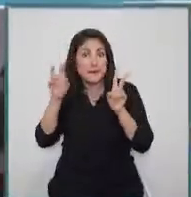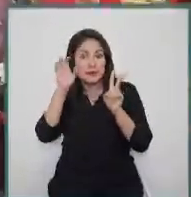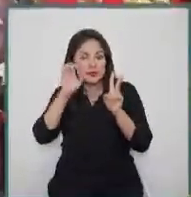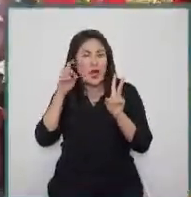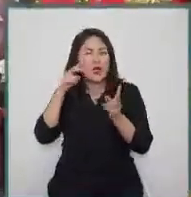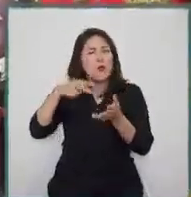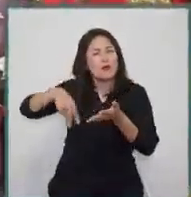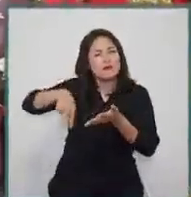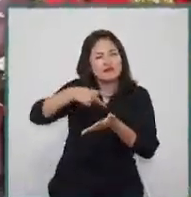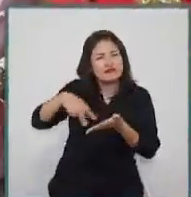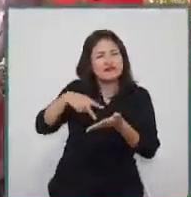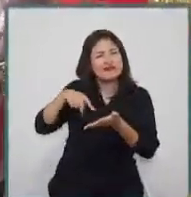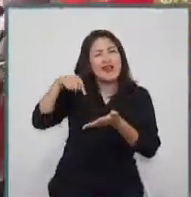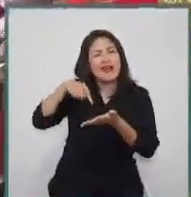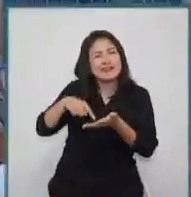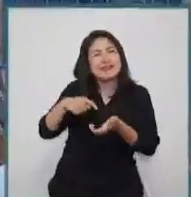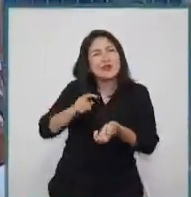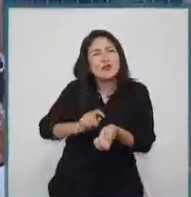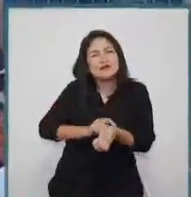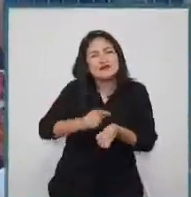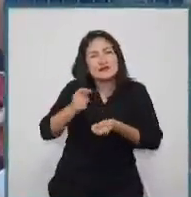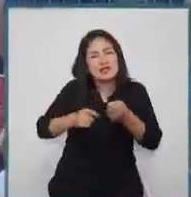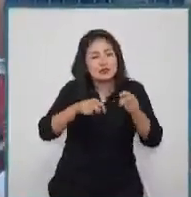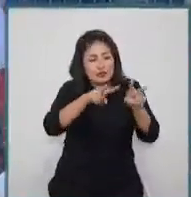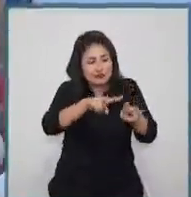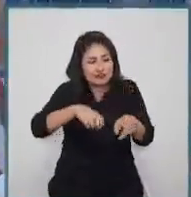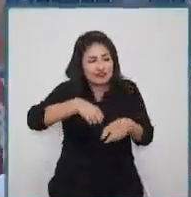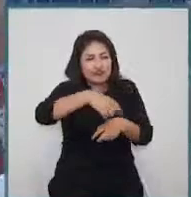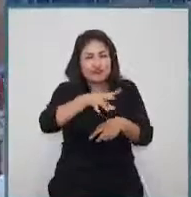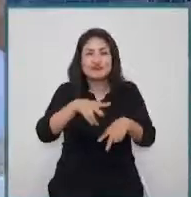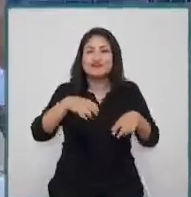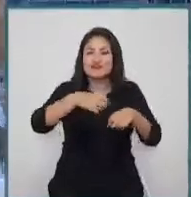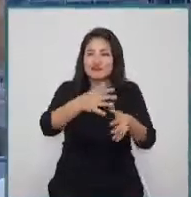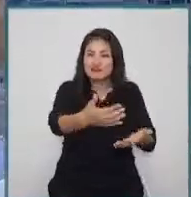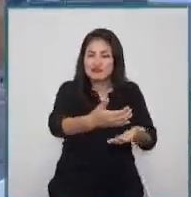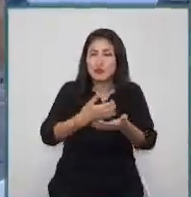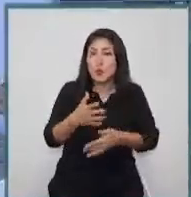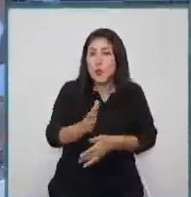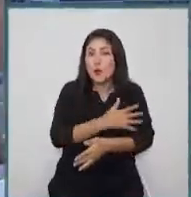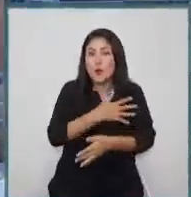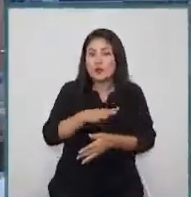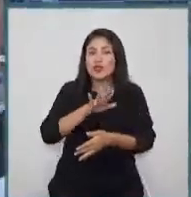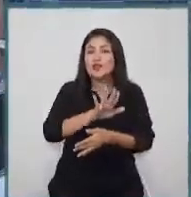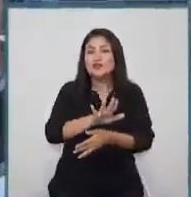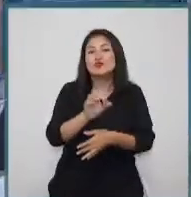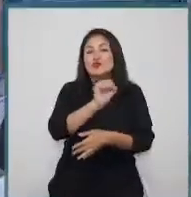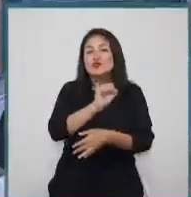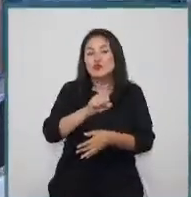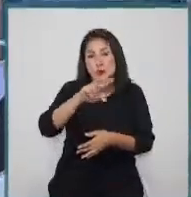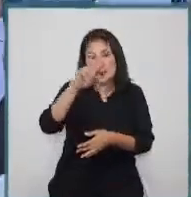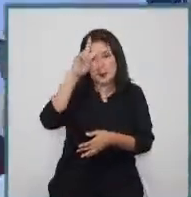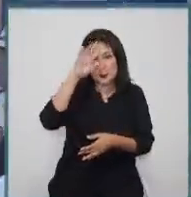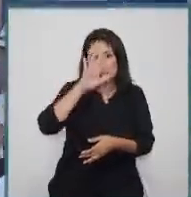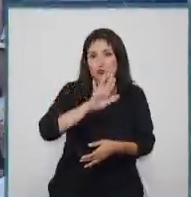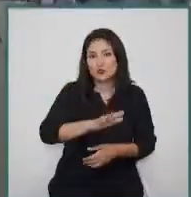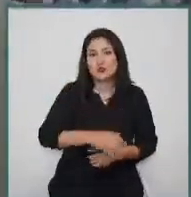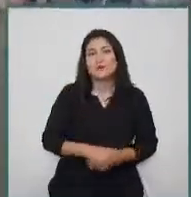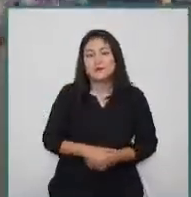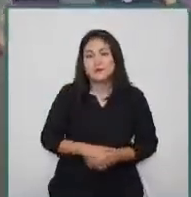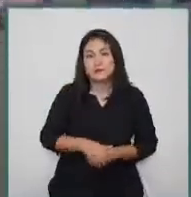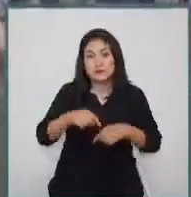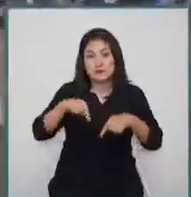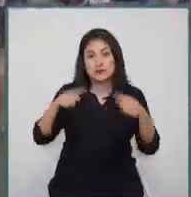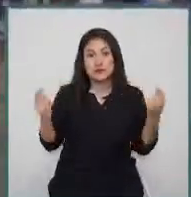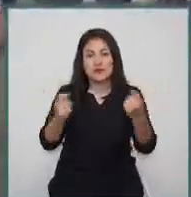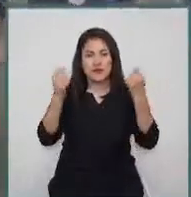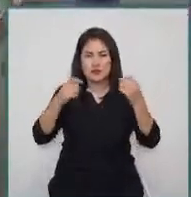Candelaria hay danzas autóctonas, rituales agrícolas y mucha música tradicional del sur andino. Ahora